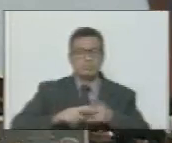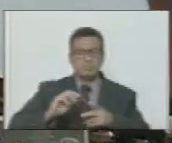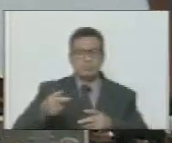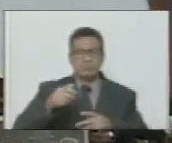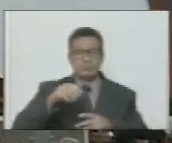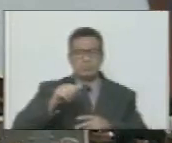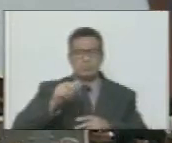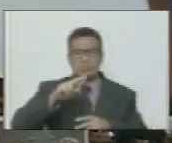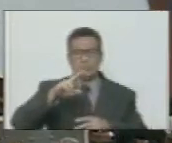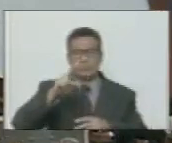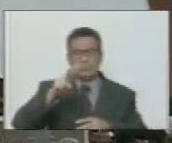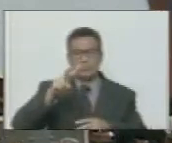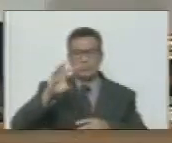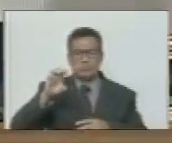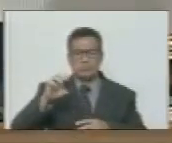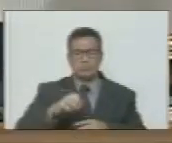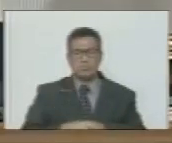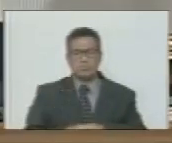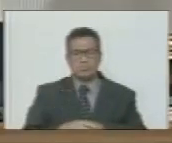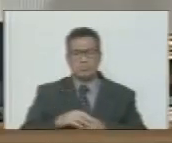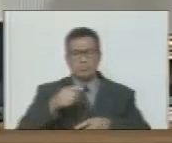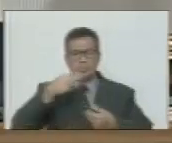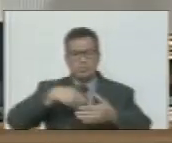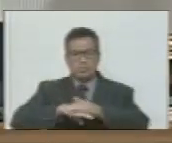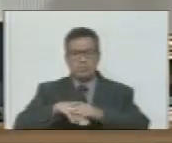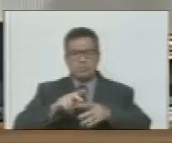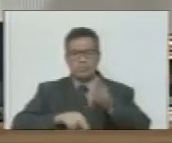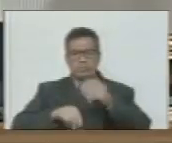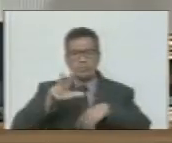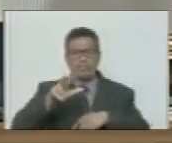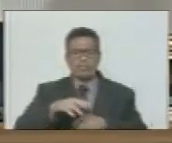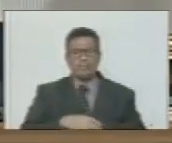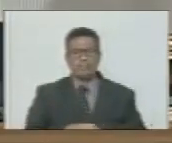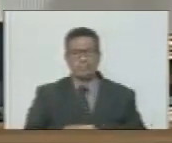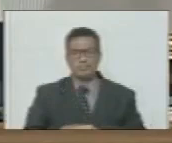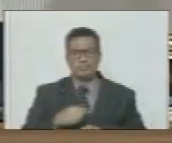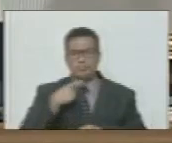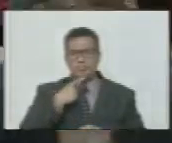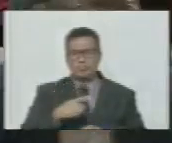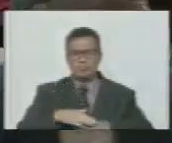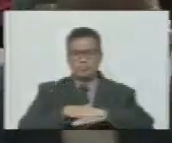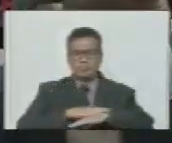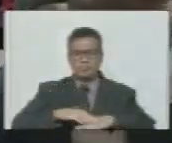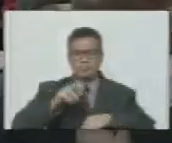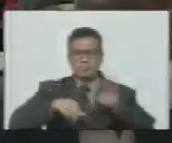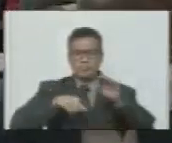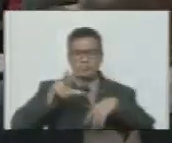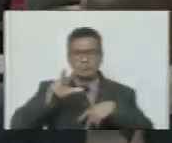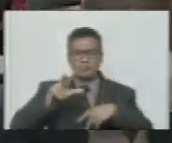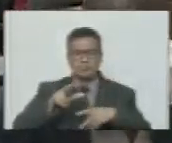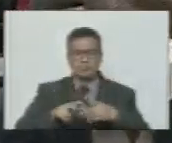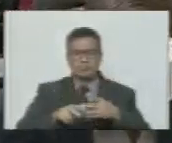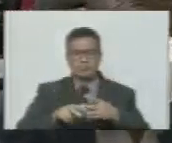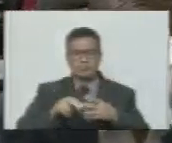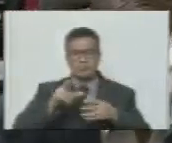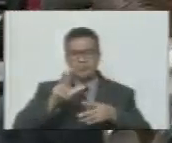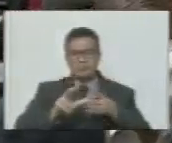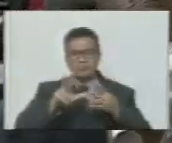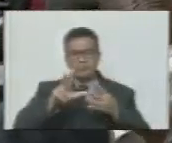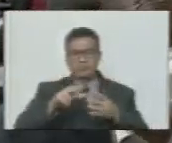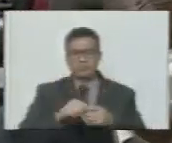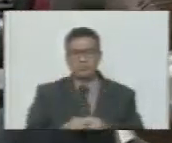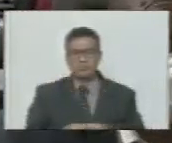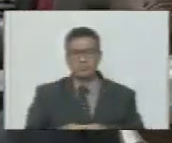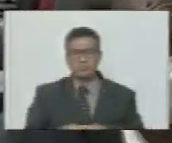Agregar la palabra grave en el numeral 13. ¿Perdón? Me dice el numeral 3. En el numeral